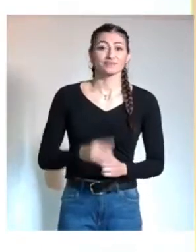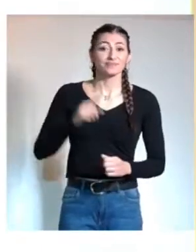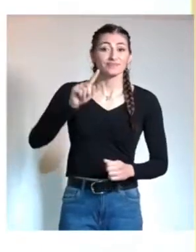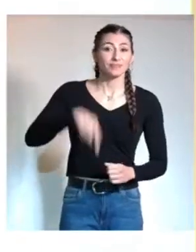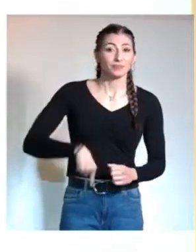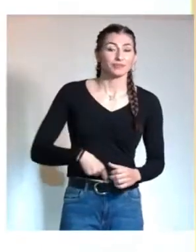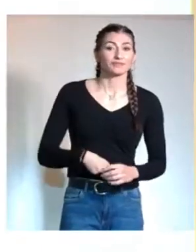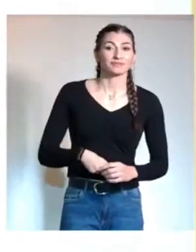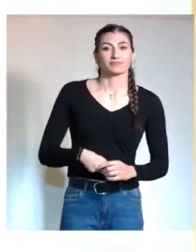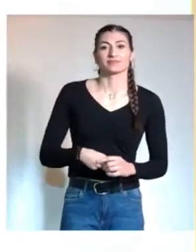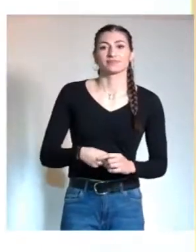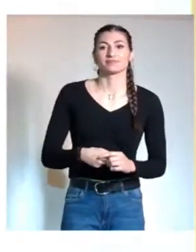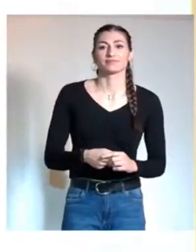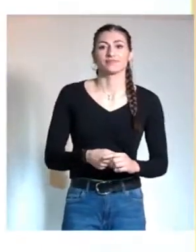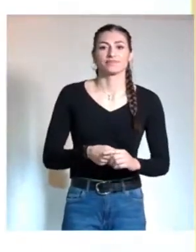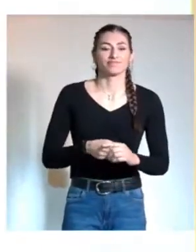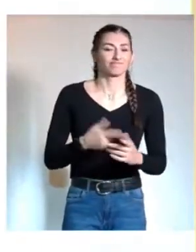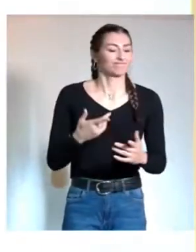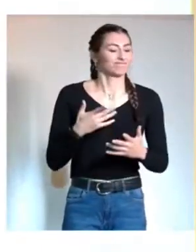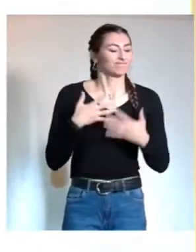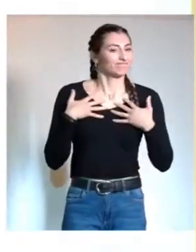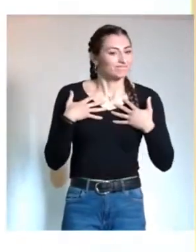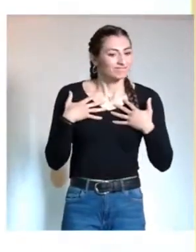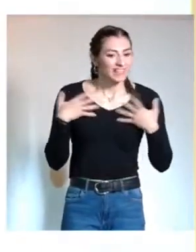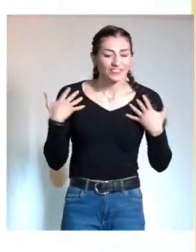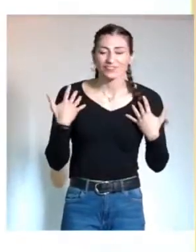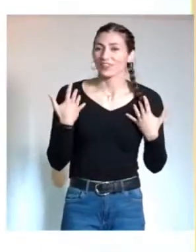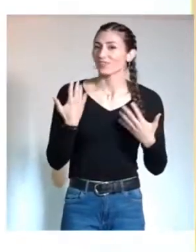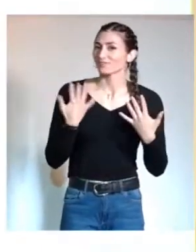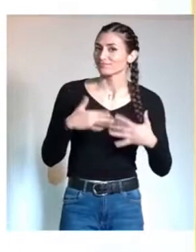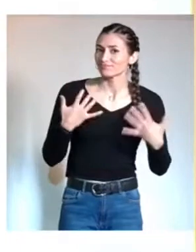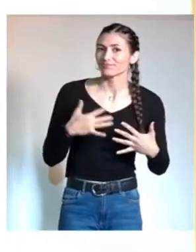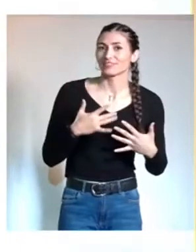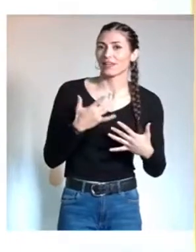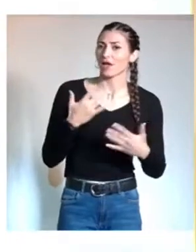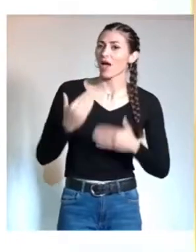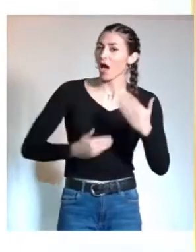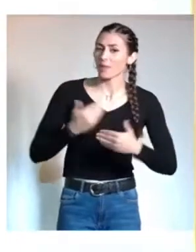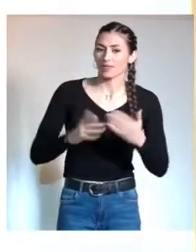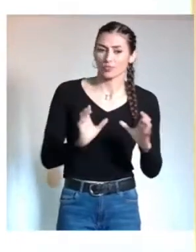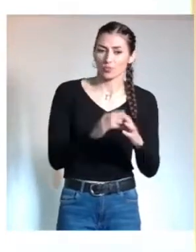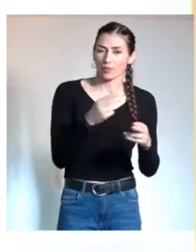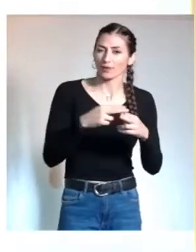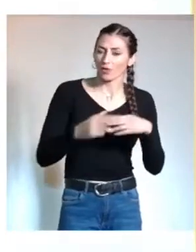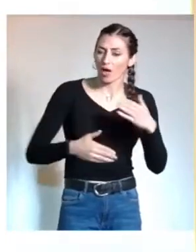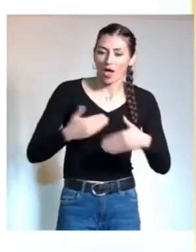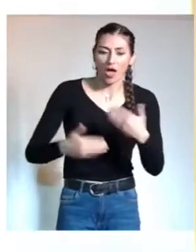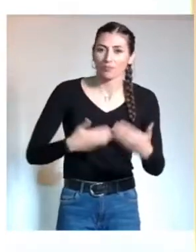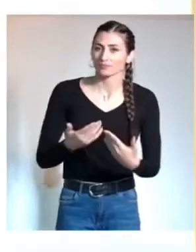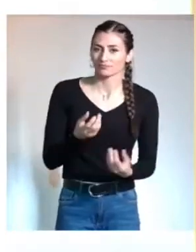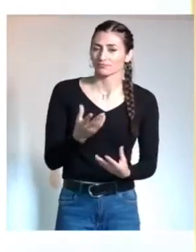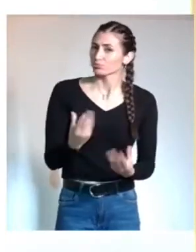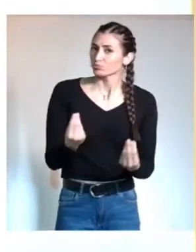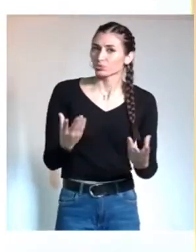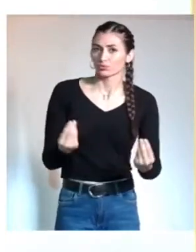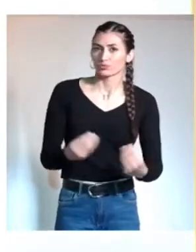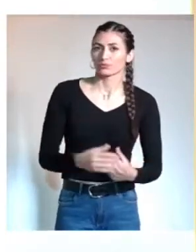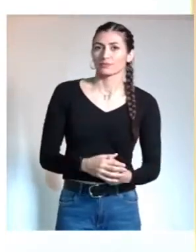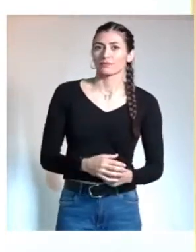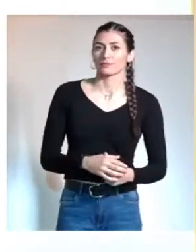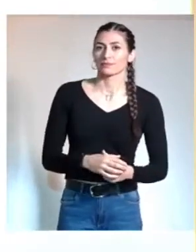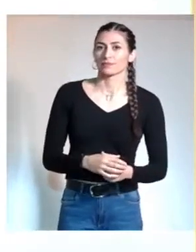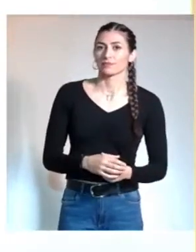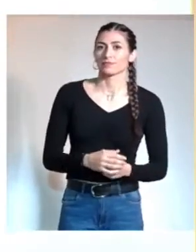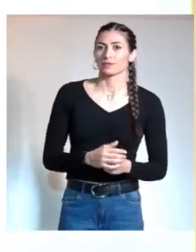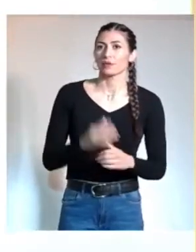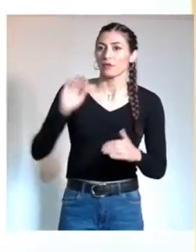nos quedamos con la satisfacción de lo mucho que hemos avanzado como partido, sí,